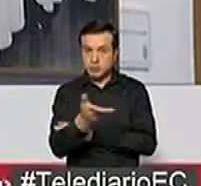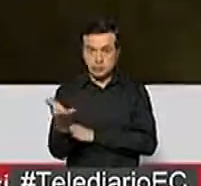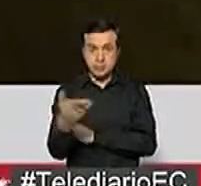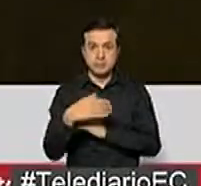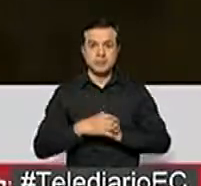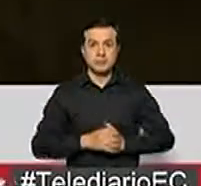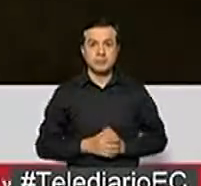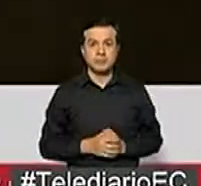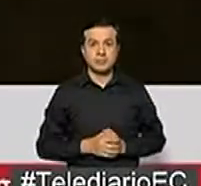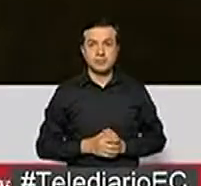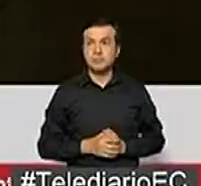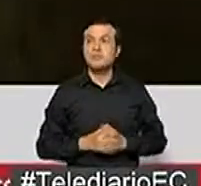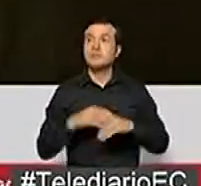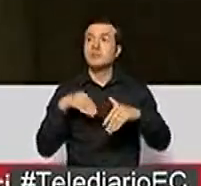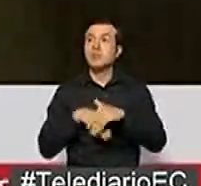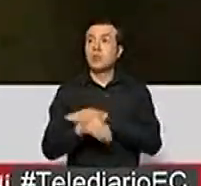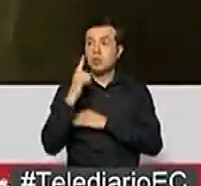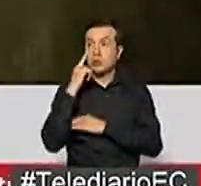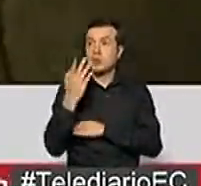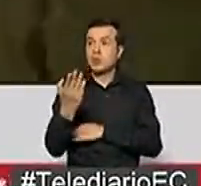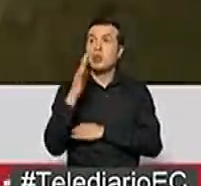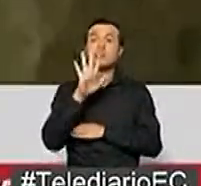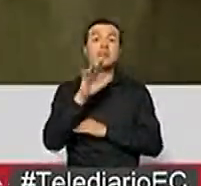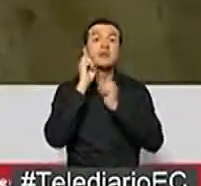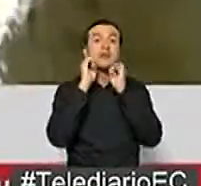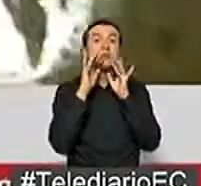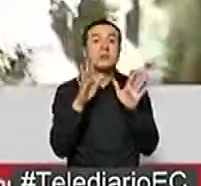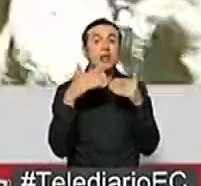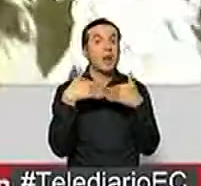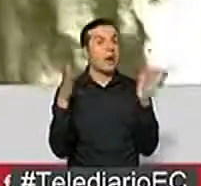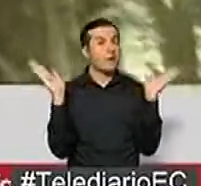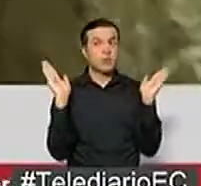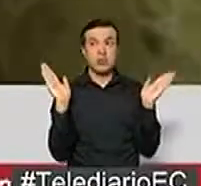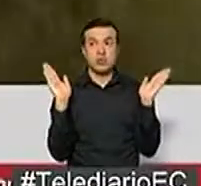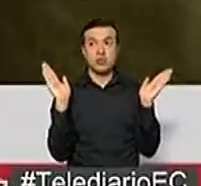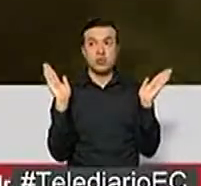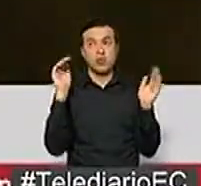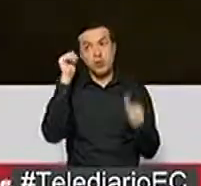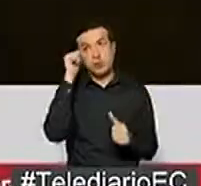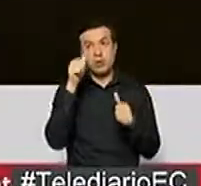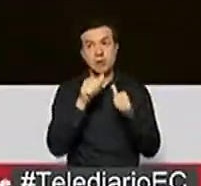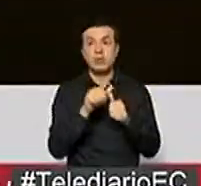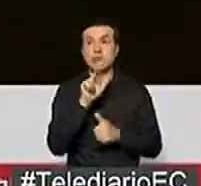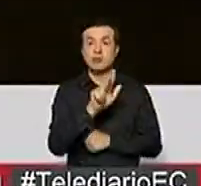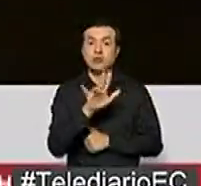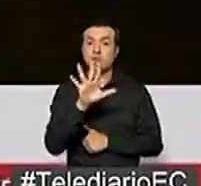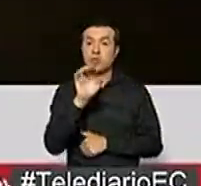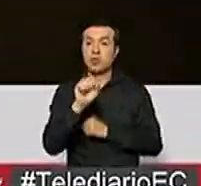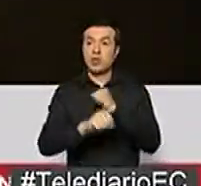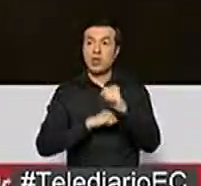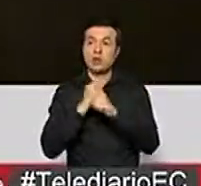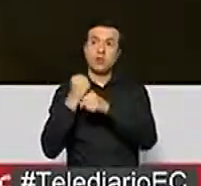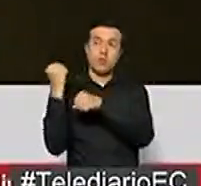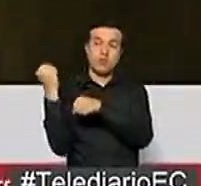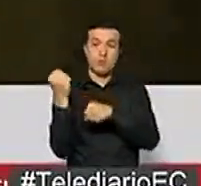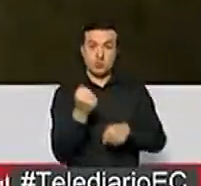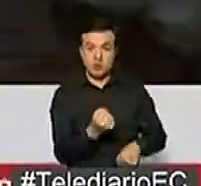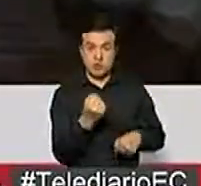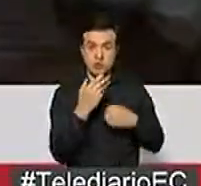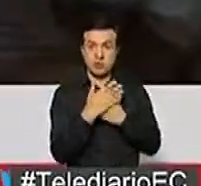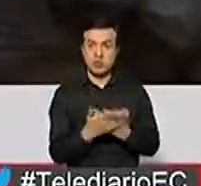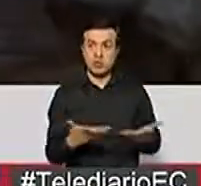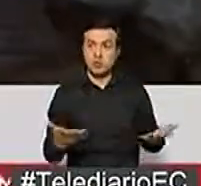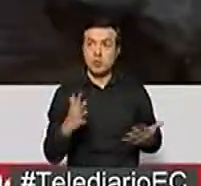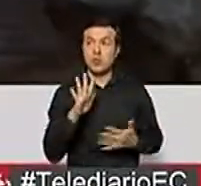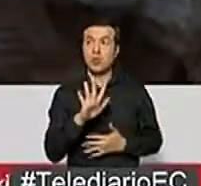congregación. Este es el túnel que desde el 5 de septiembre se abre al público al conmemorarse 350 años de fundación de la orden religiosa